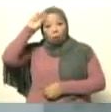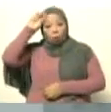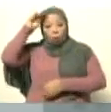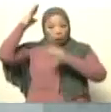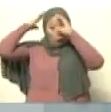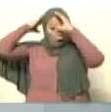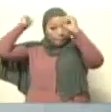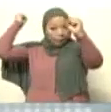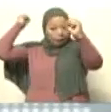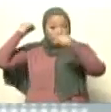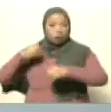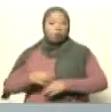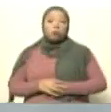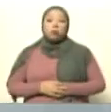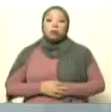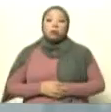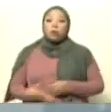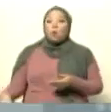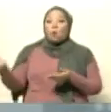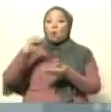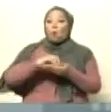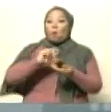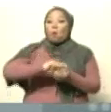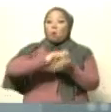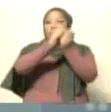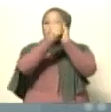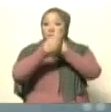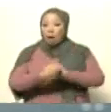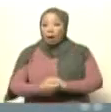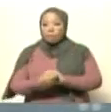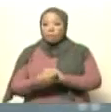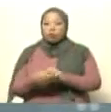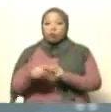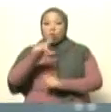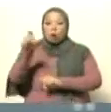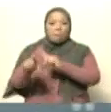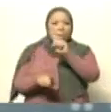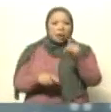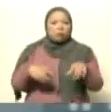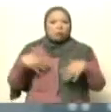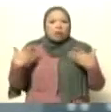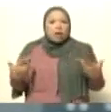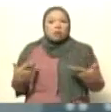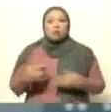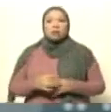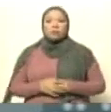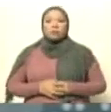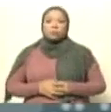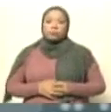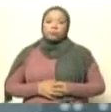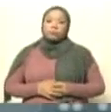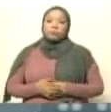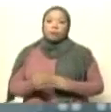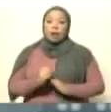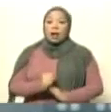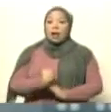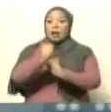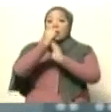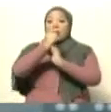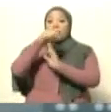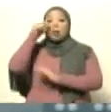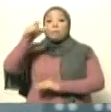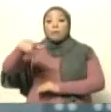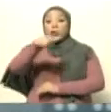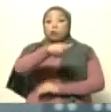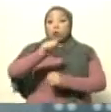Comienza la persecución de todos los líderes populares, la persecución y asesinato de líderes populares. Pero el